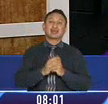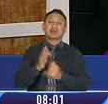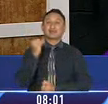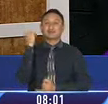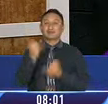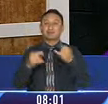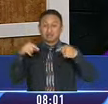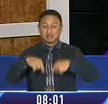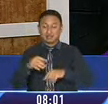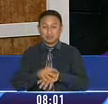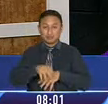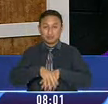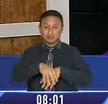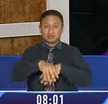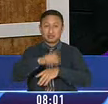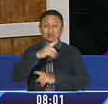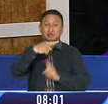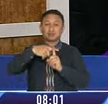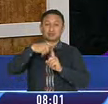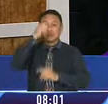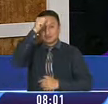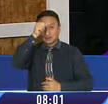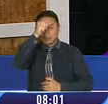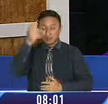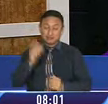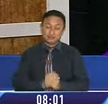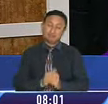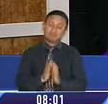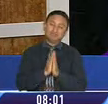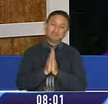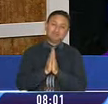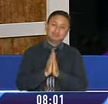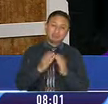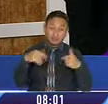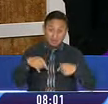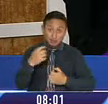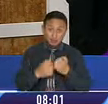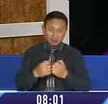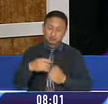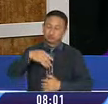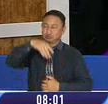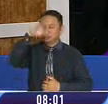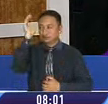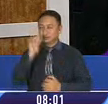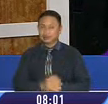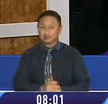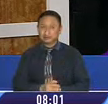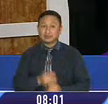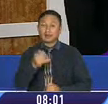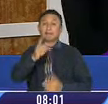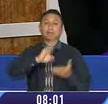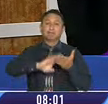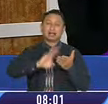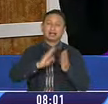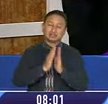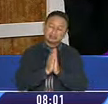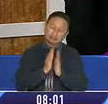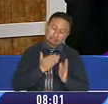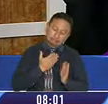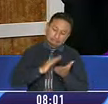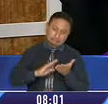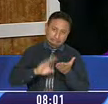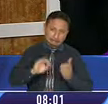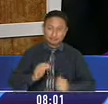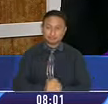de procesión, aquí de la misa del domingo, y por Dios con todos los líos que tenemos. Bueno, usted sabe que los teléfonos, perdón, Robert,